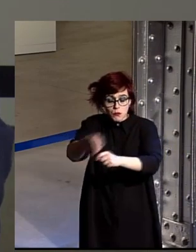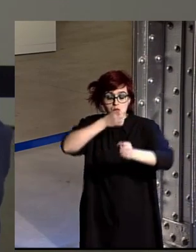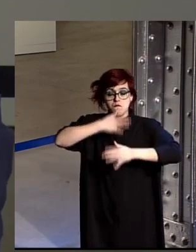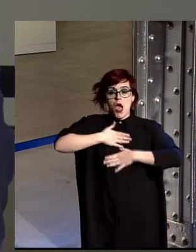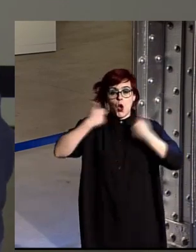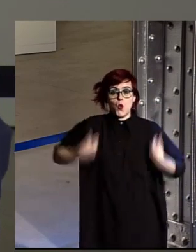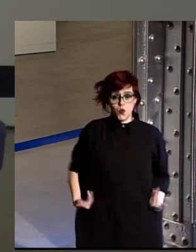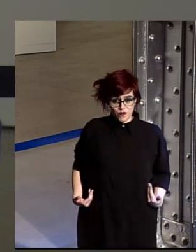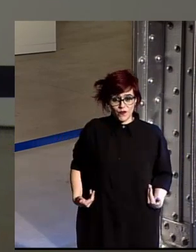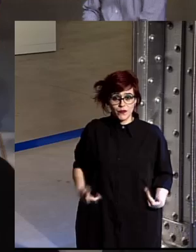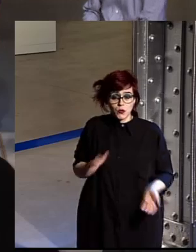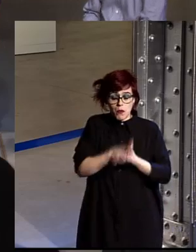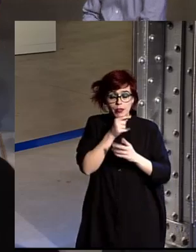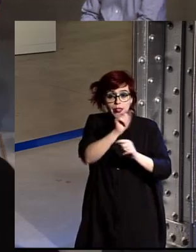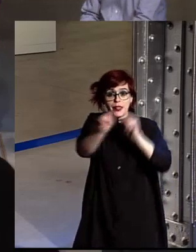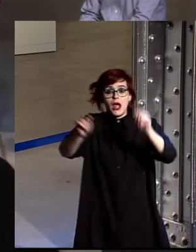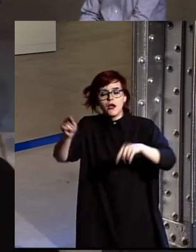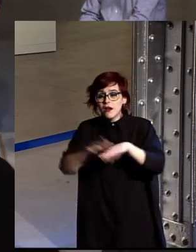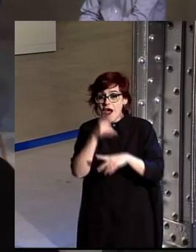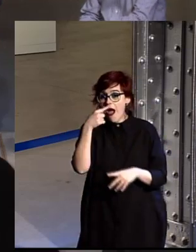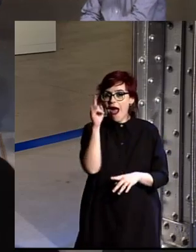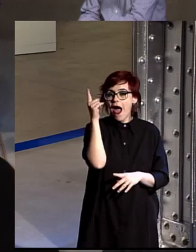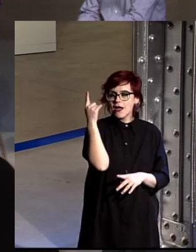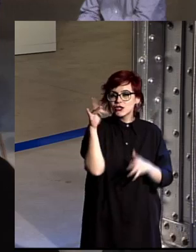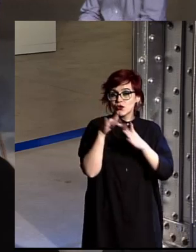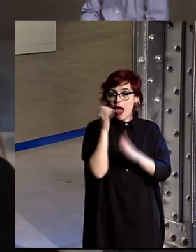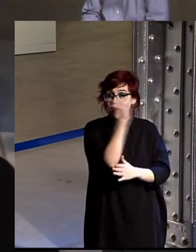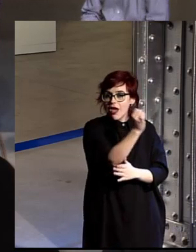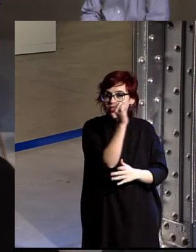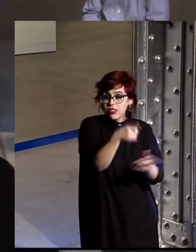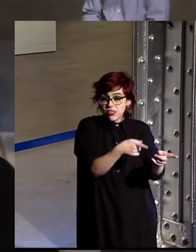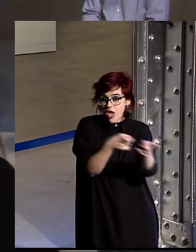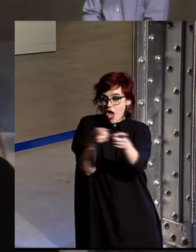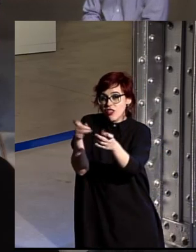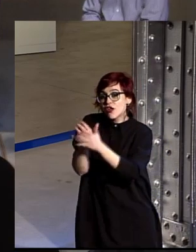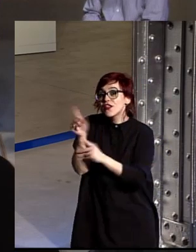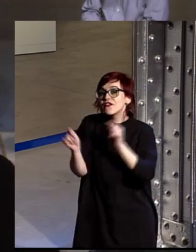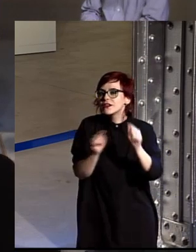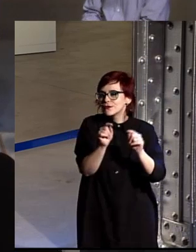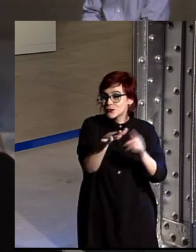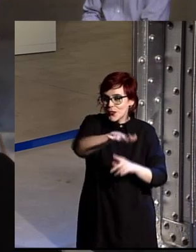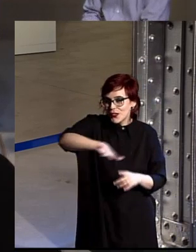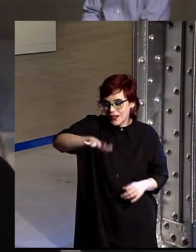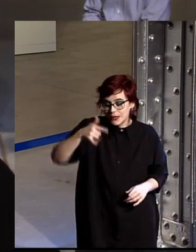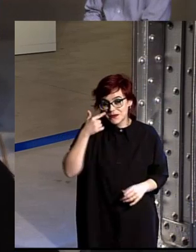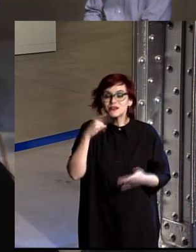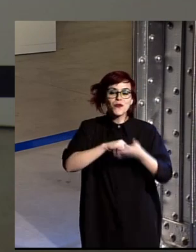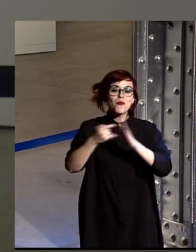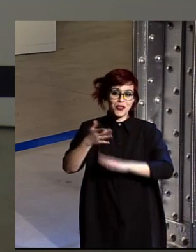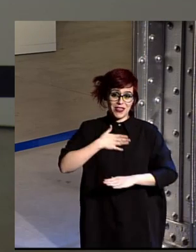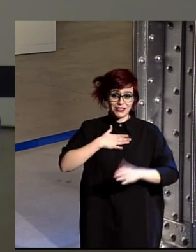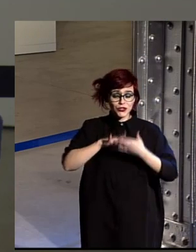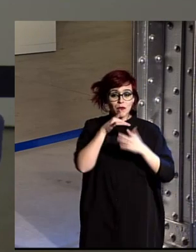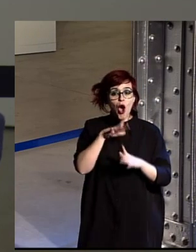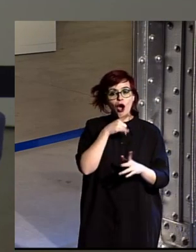hay ahí, porque en algún momento pueden saltar. Hay equipos de cazadores de virus en estas zonas, ¿no? Me gustaría que contaras un poco cómo es ese... Sí, esto es todo un proyecto que hay de